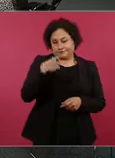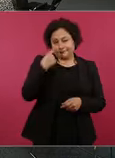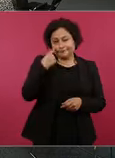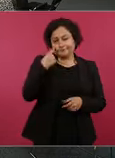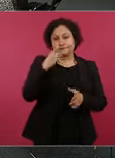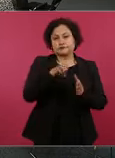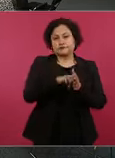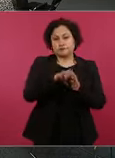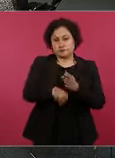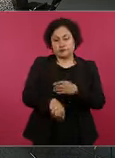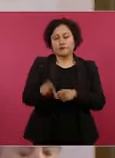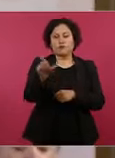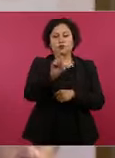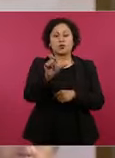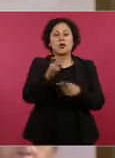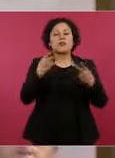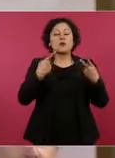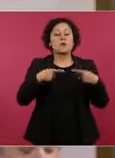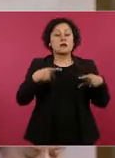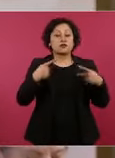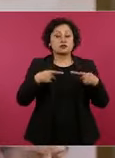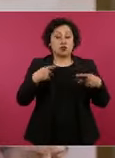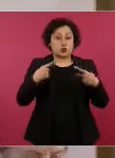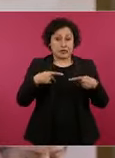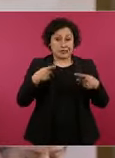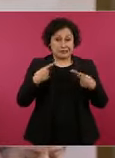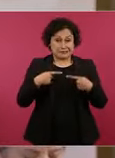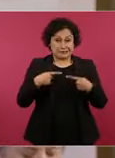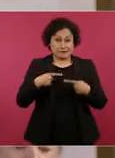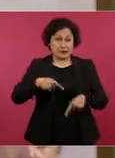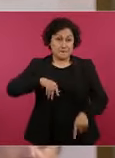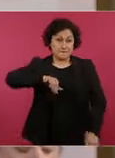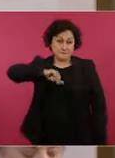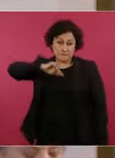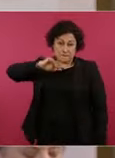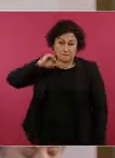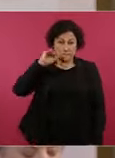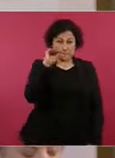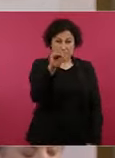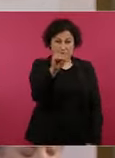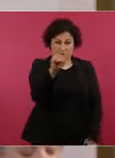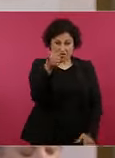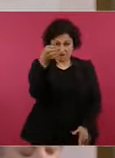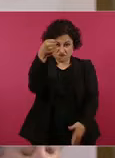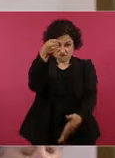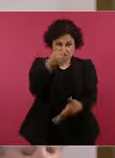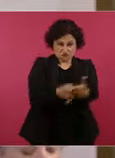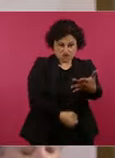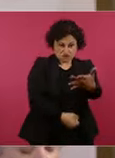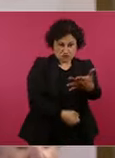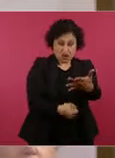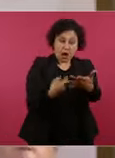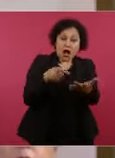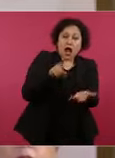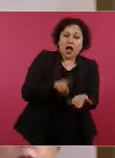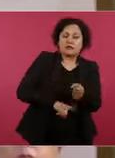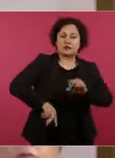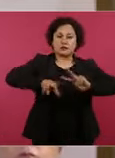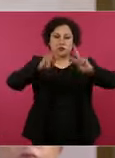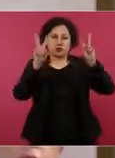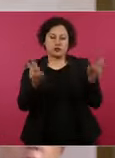hacer un reclamo fuerte, con tintes políticos,